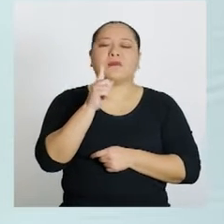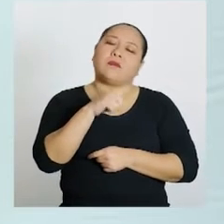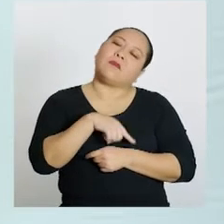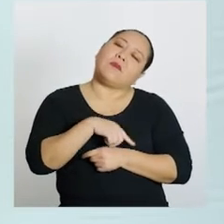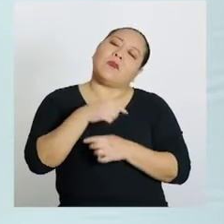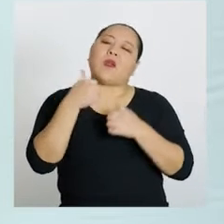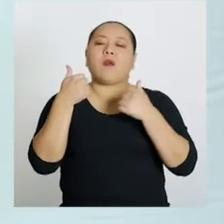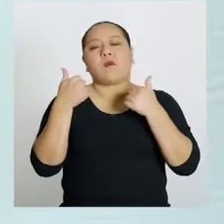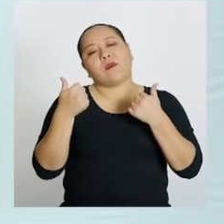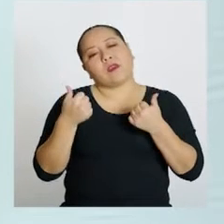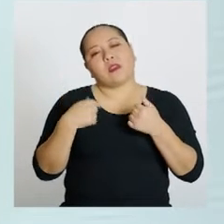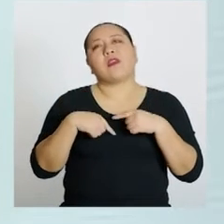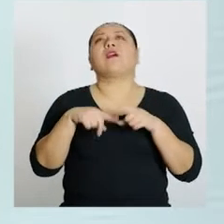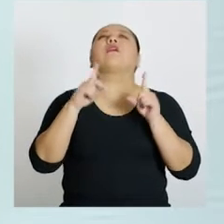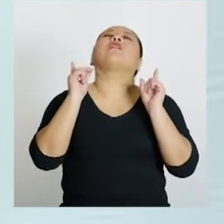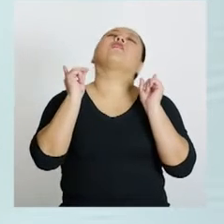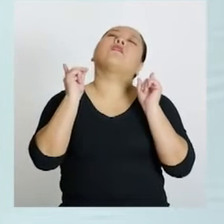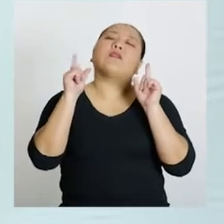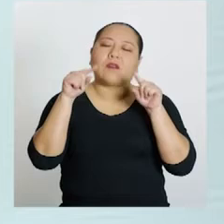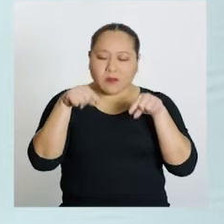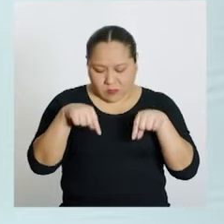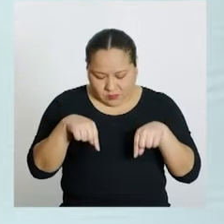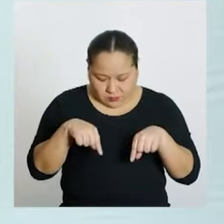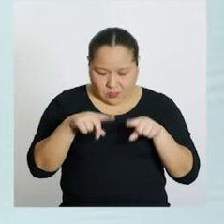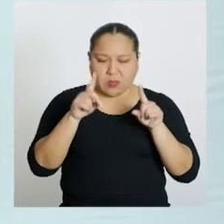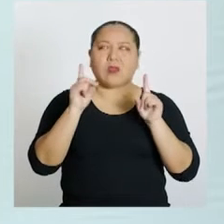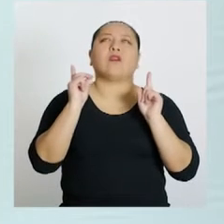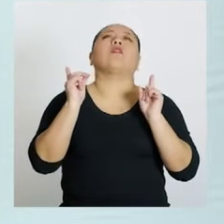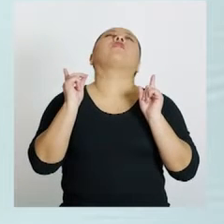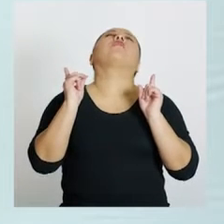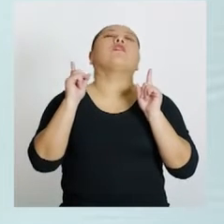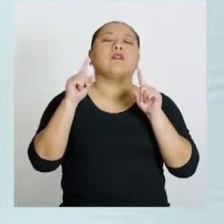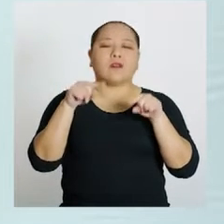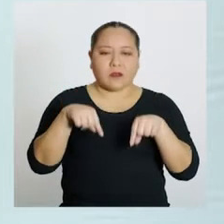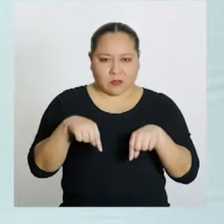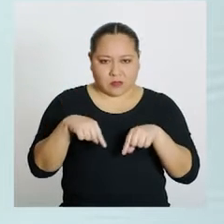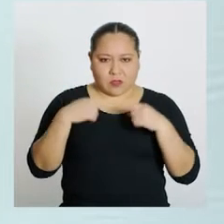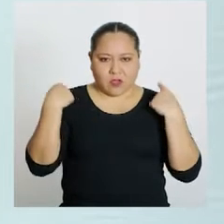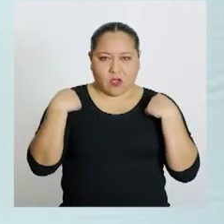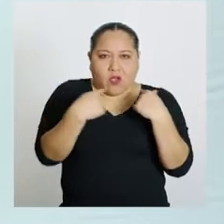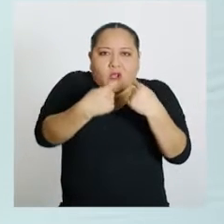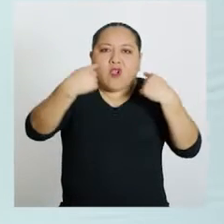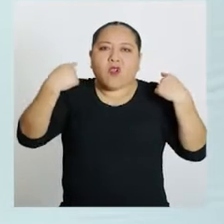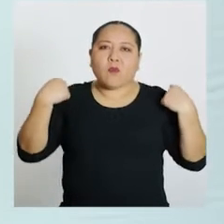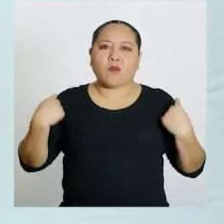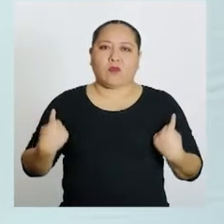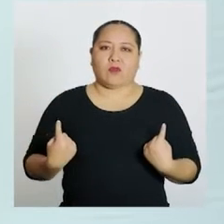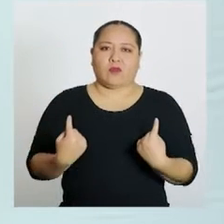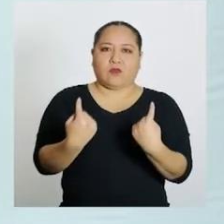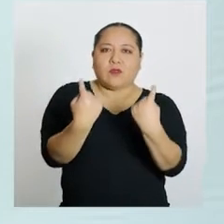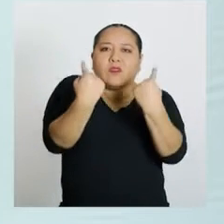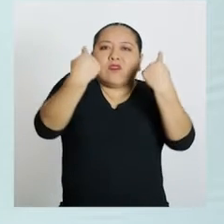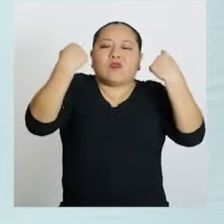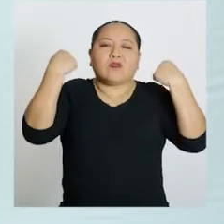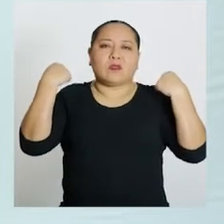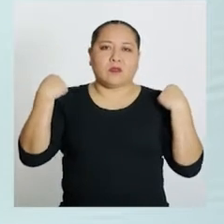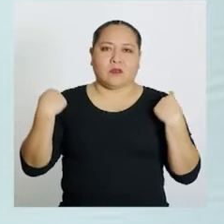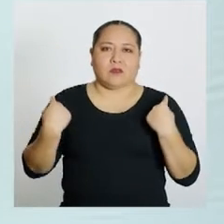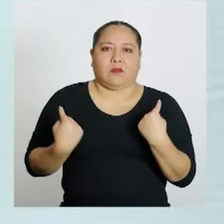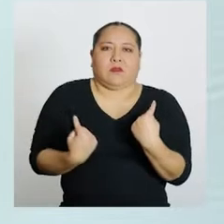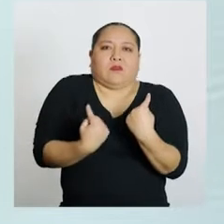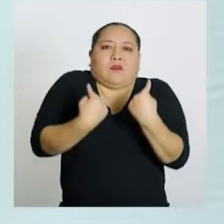Eso. Muy bien. Arriba, abajo. Arriba, abajo. Hombros, atrás.